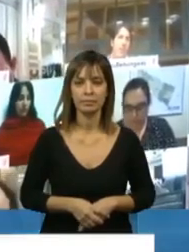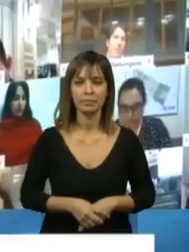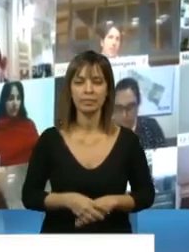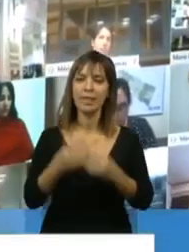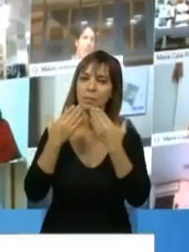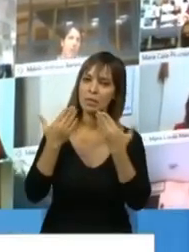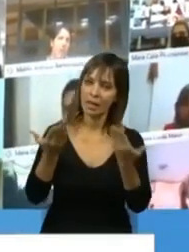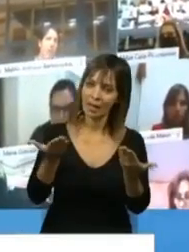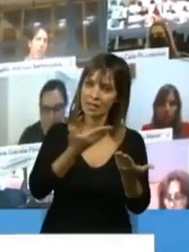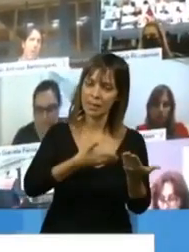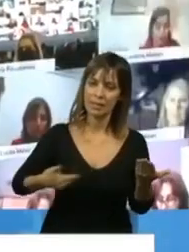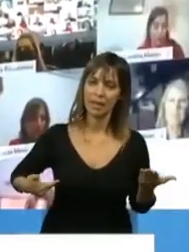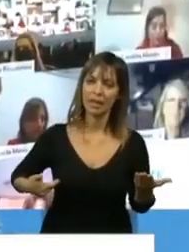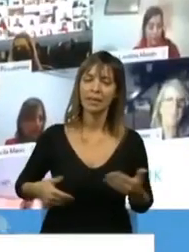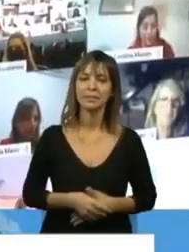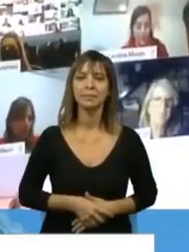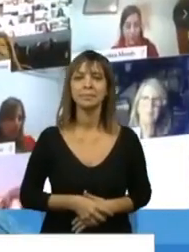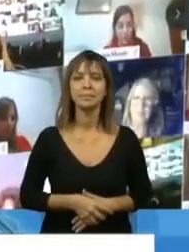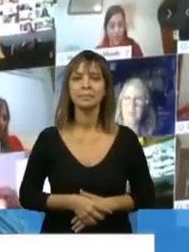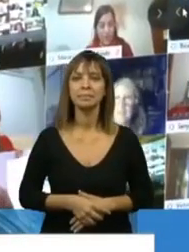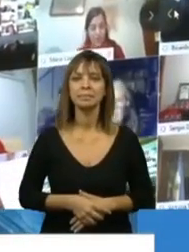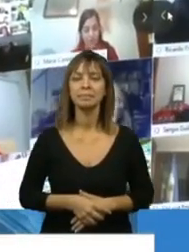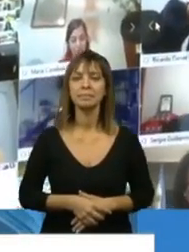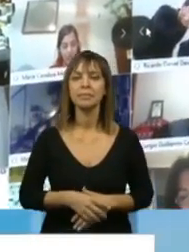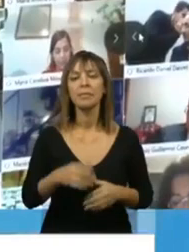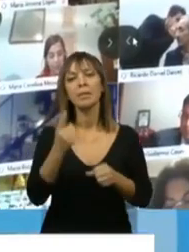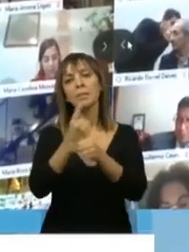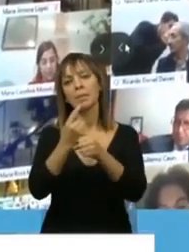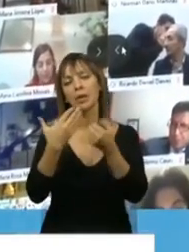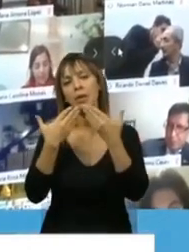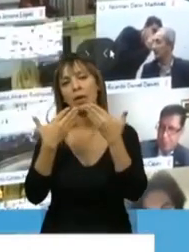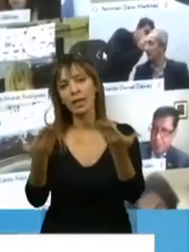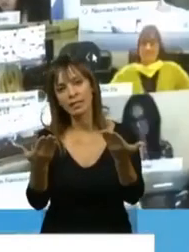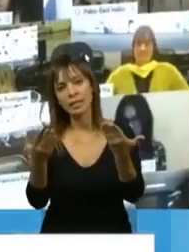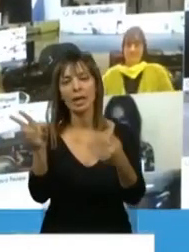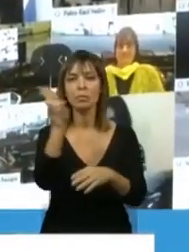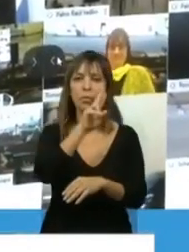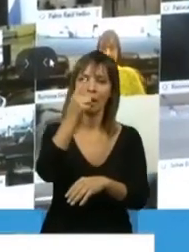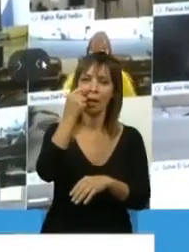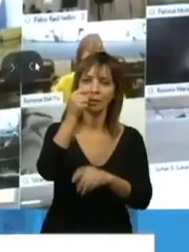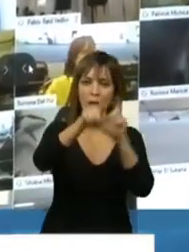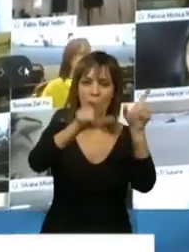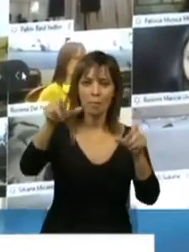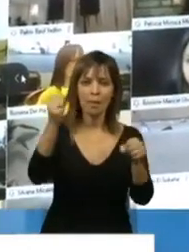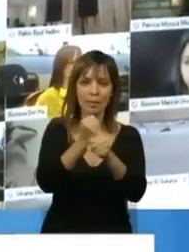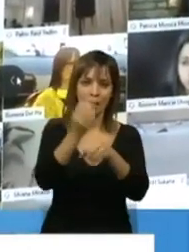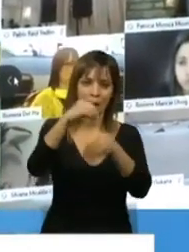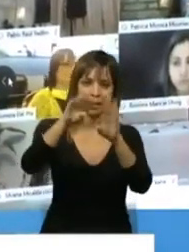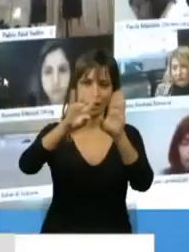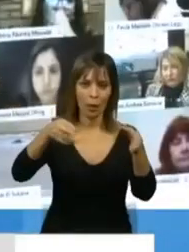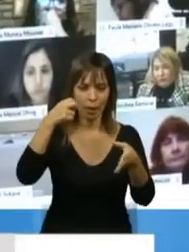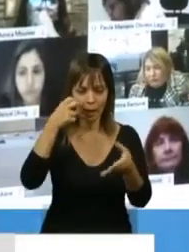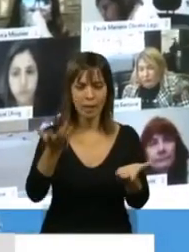Gracias, presidente. Antes que nada, agradecer a las trabajadoras y a los trabajadores de esta Cámara